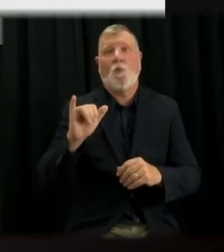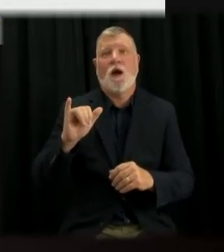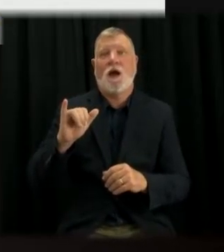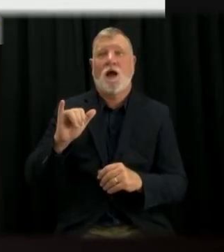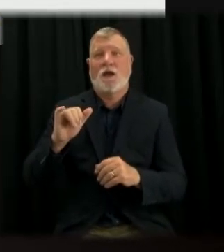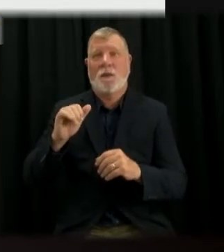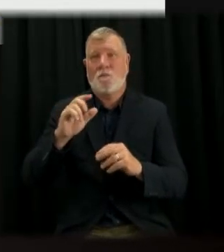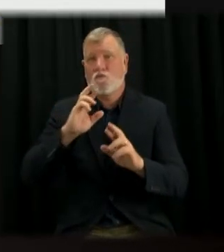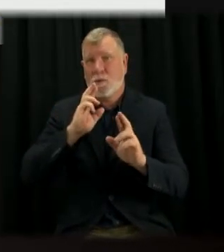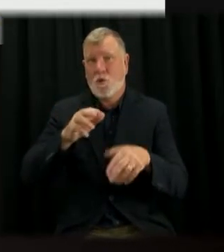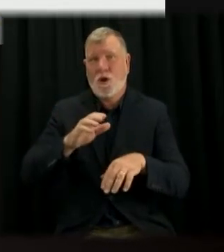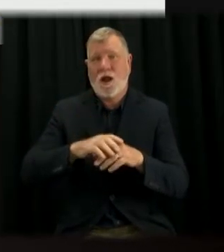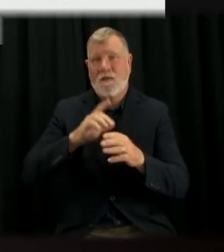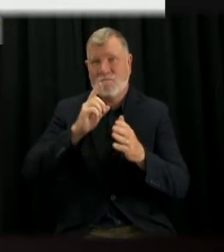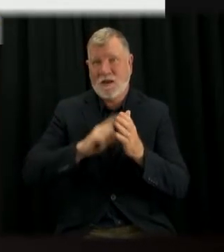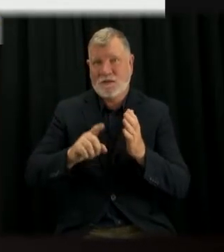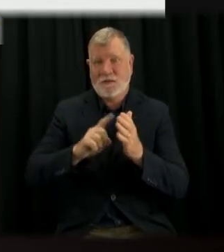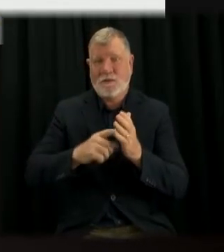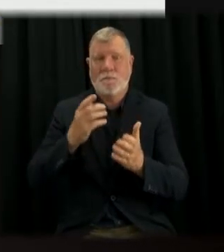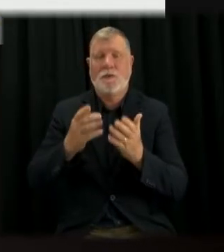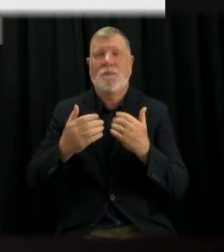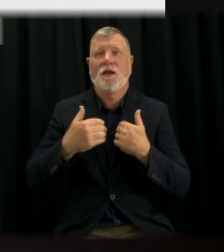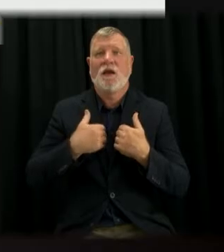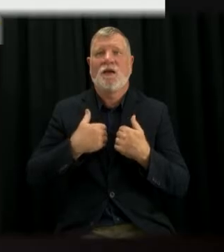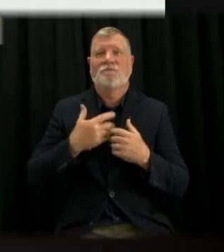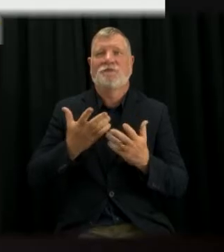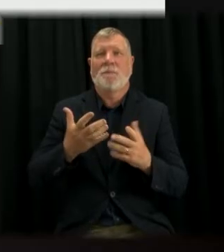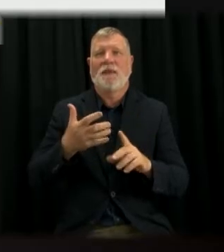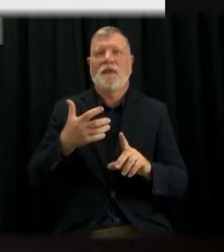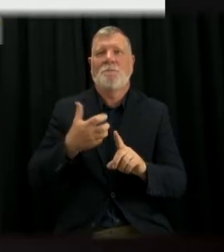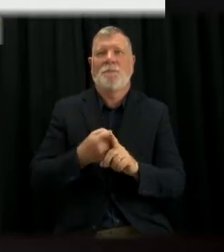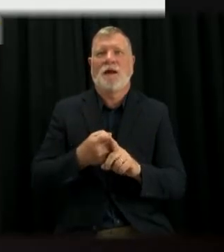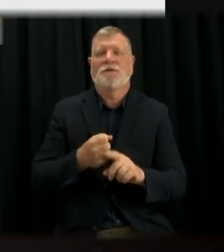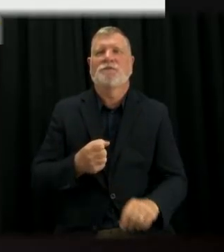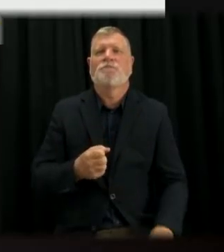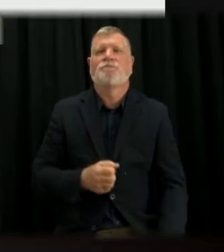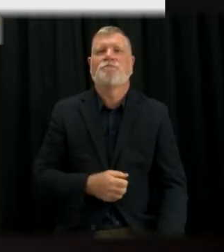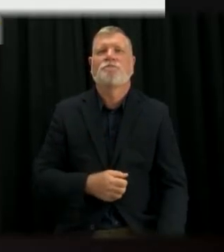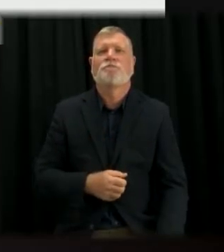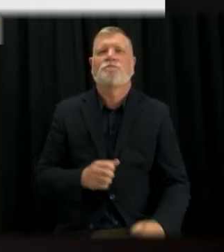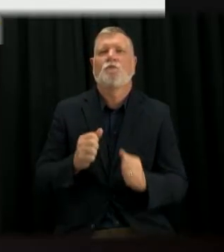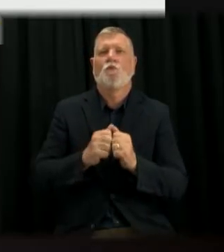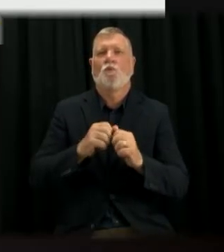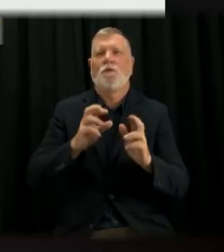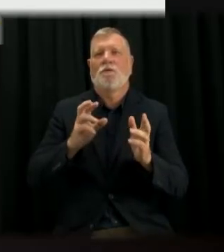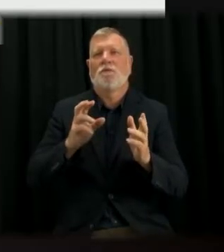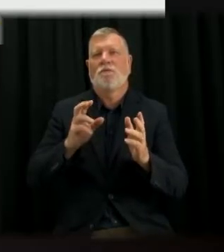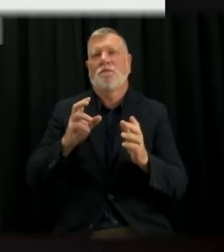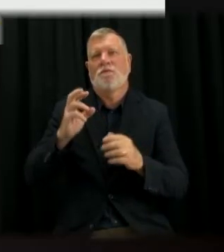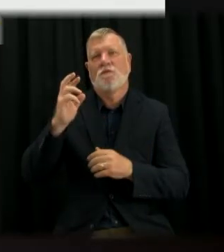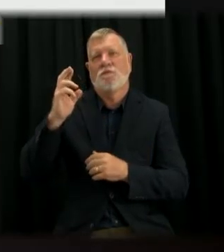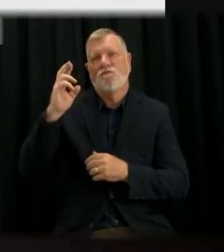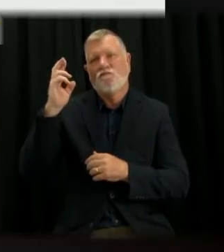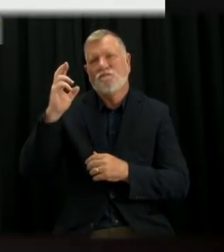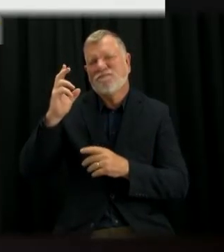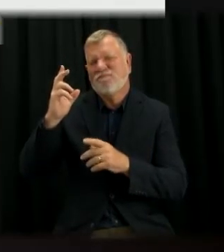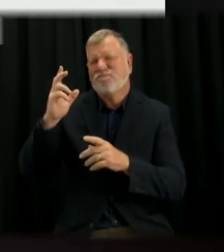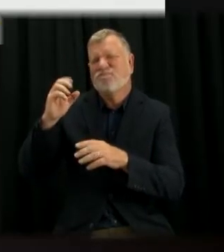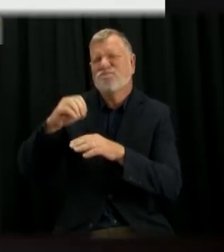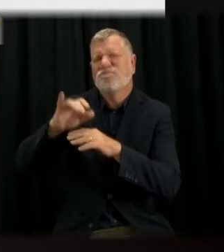También estamos viendo unos informes sobre la investigación del Banco de Desarrollo Económico y va a tener un impacto con respecto a